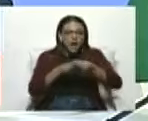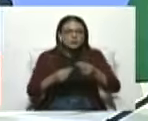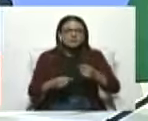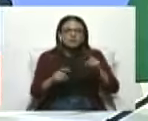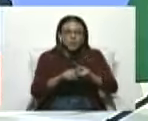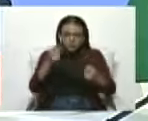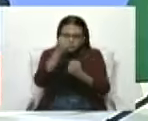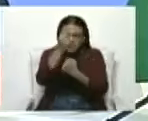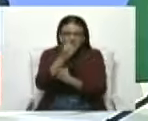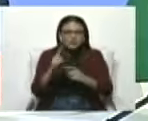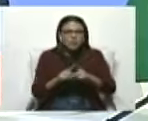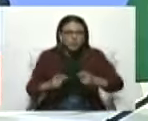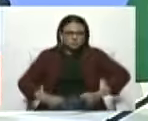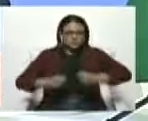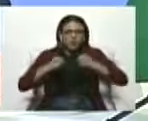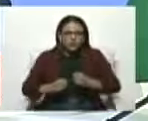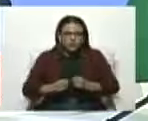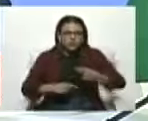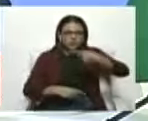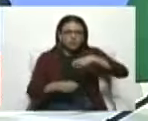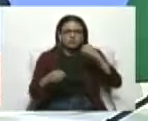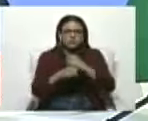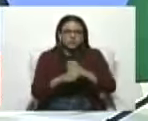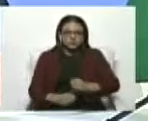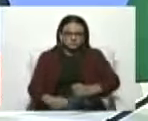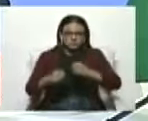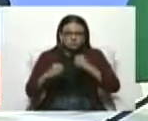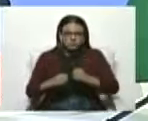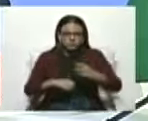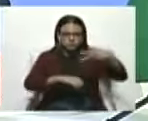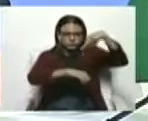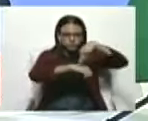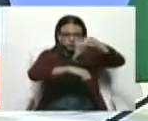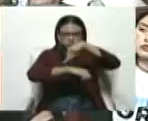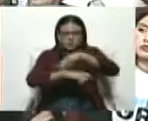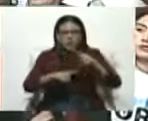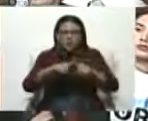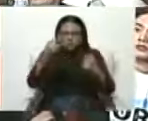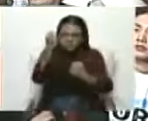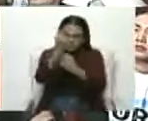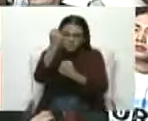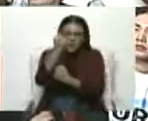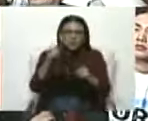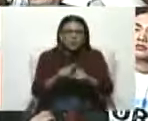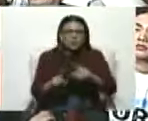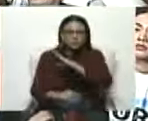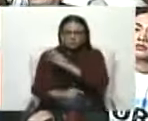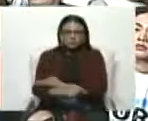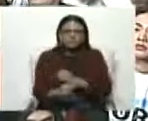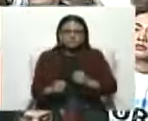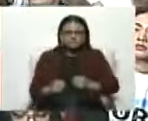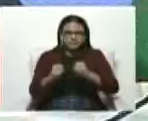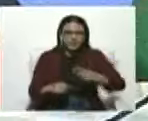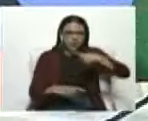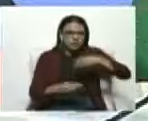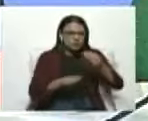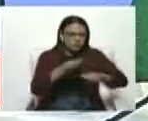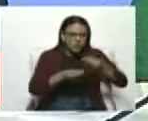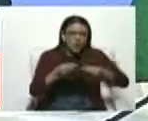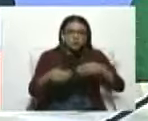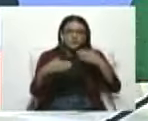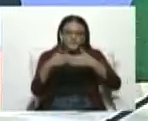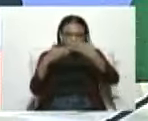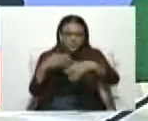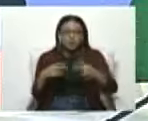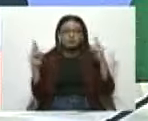sólidamente afincados, las bases sólidamente construidas rumbo a la victoria el 28 de